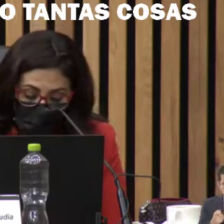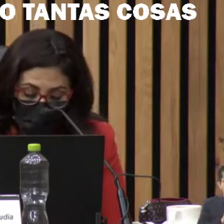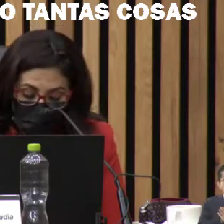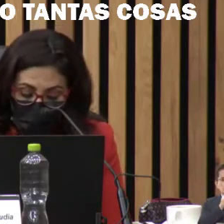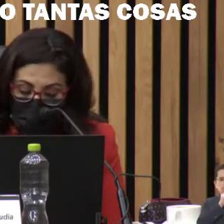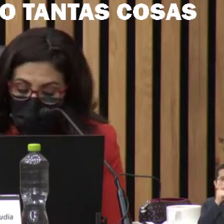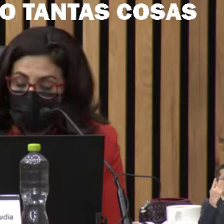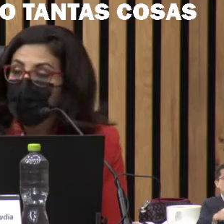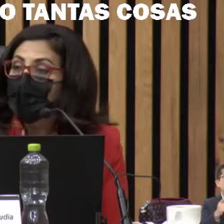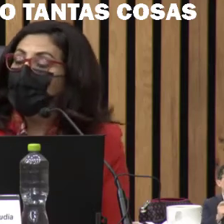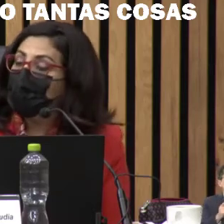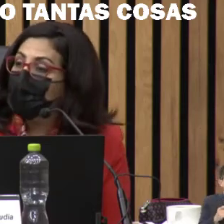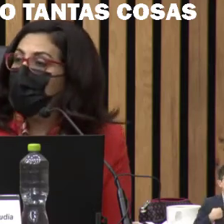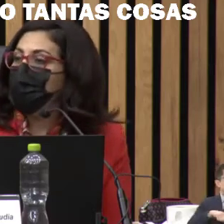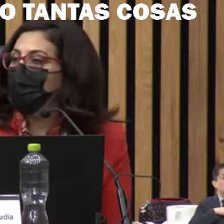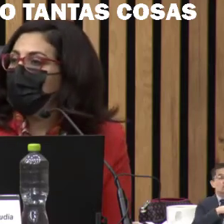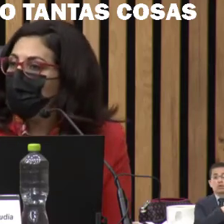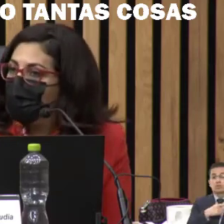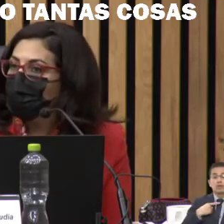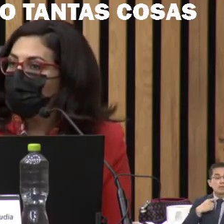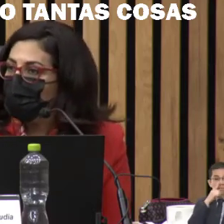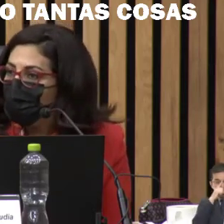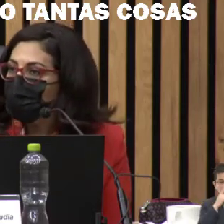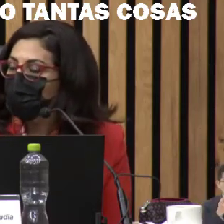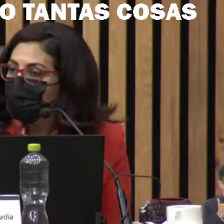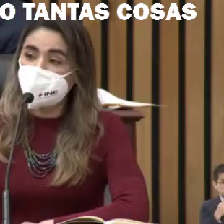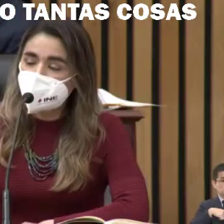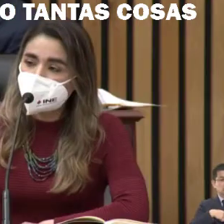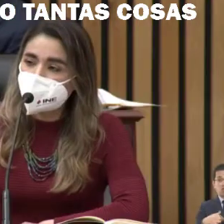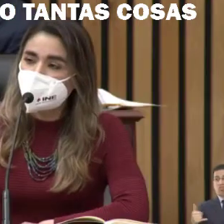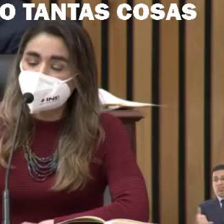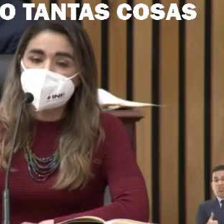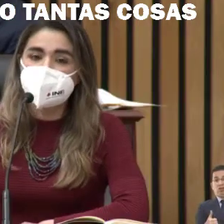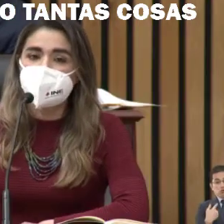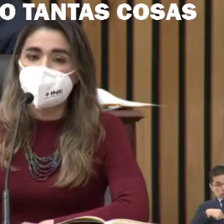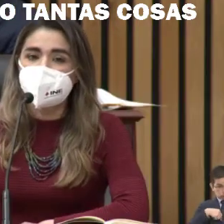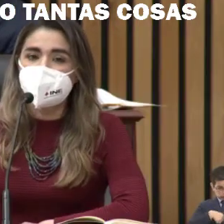electoral que debería de promover la democracia